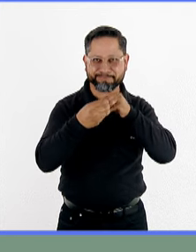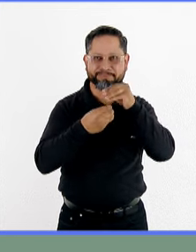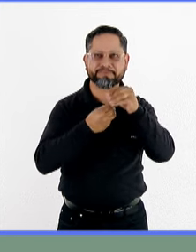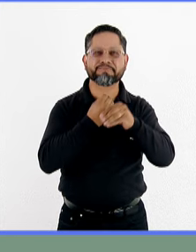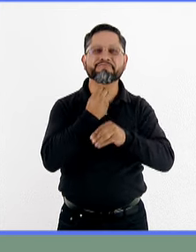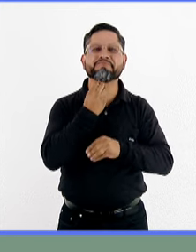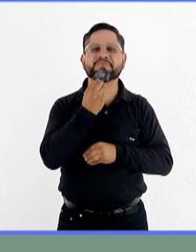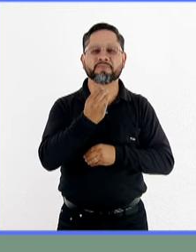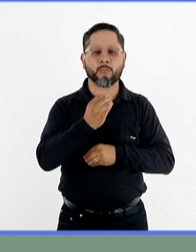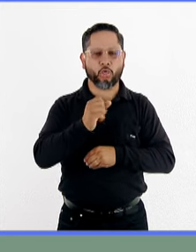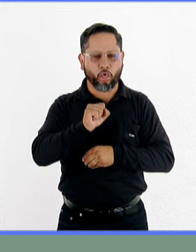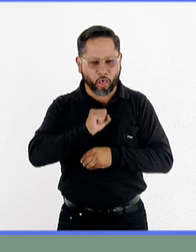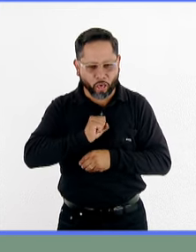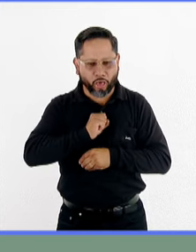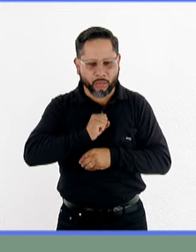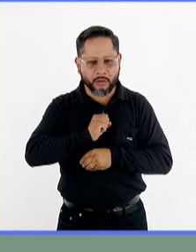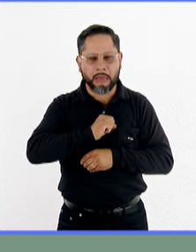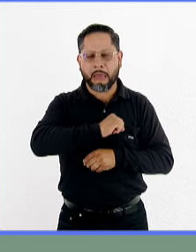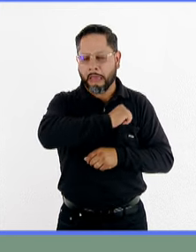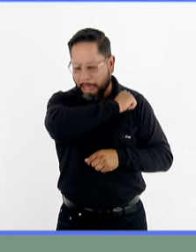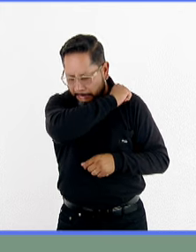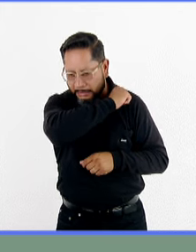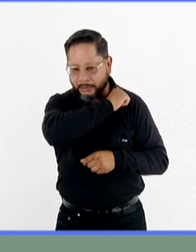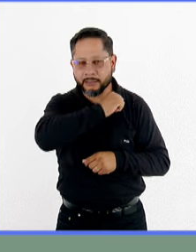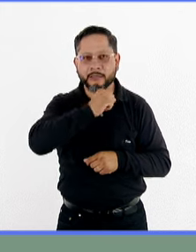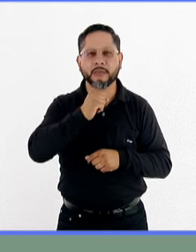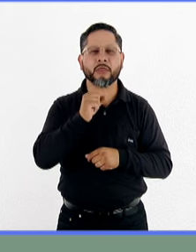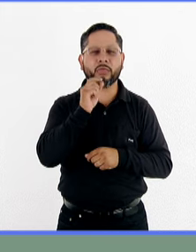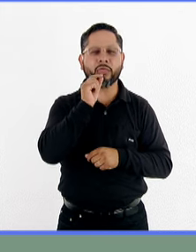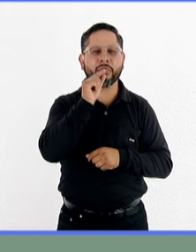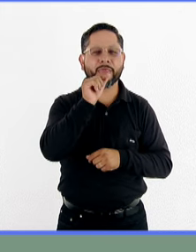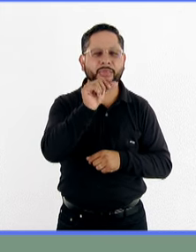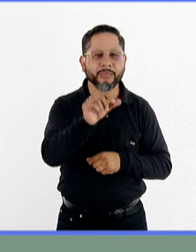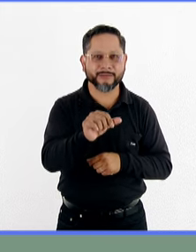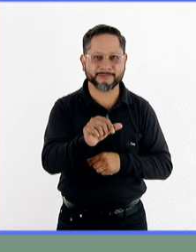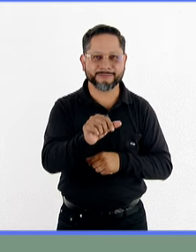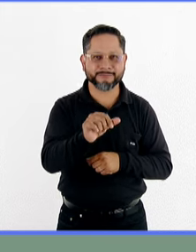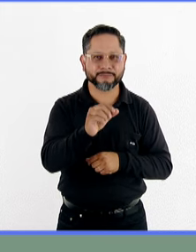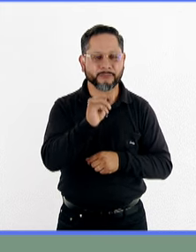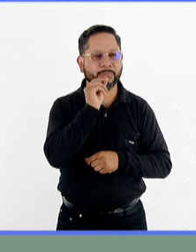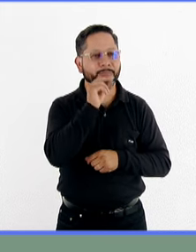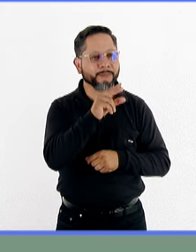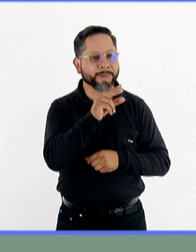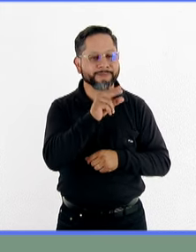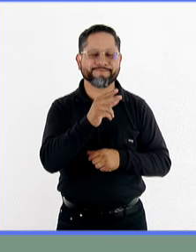eliminado a través de la tos, el estornudo, las gotitas de flush o se deglute.